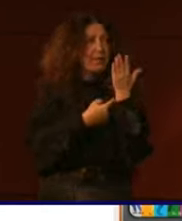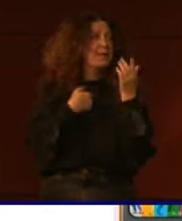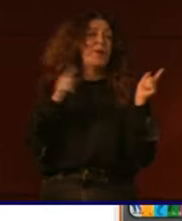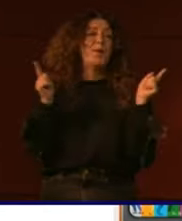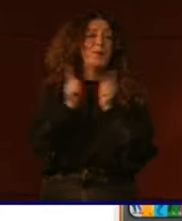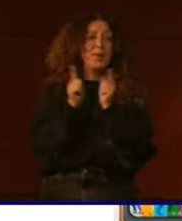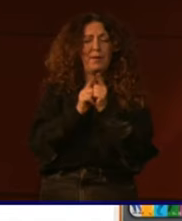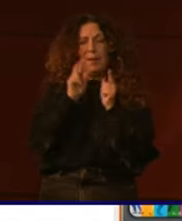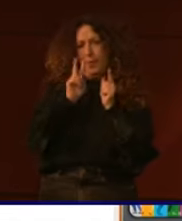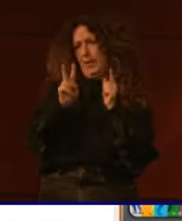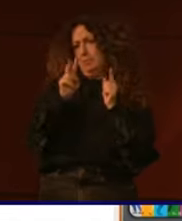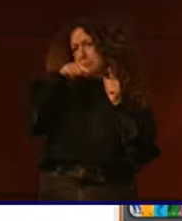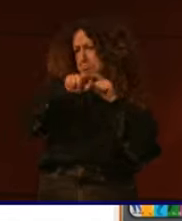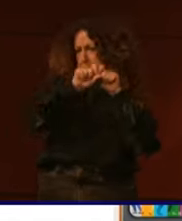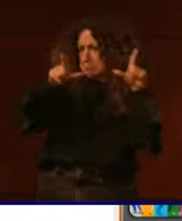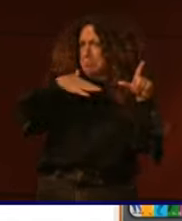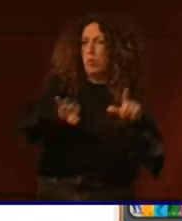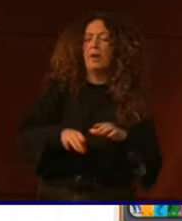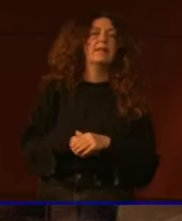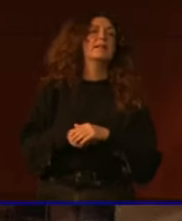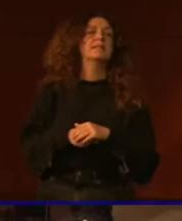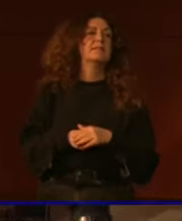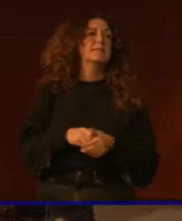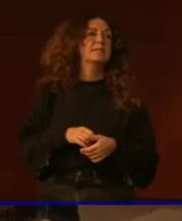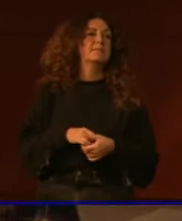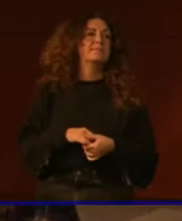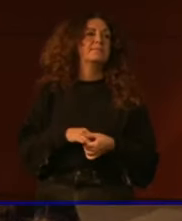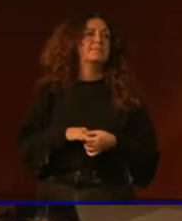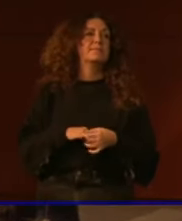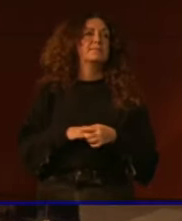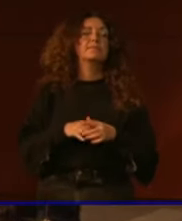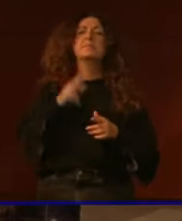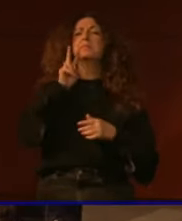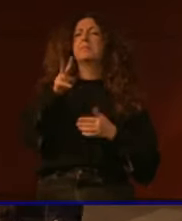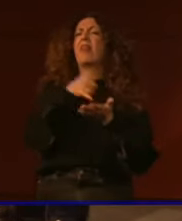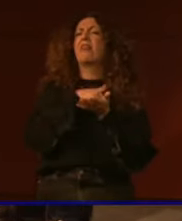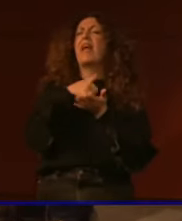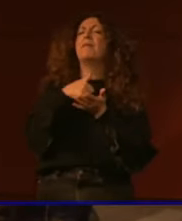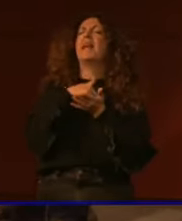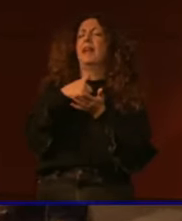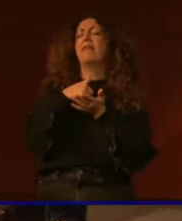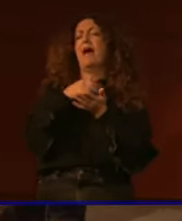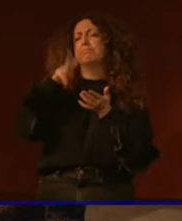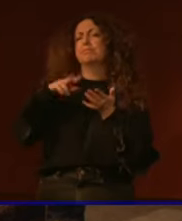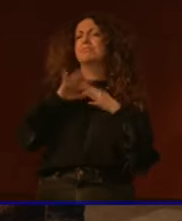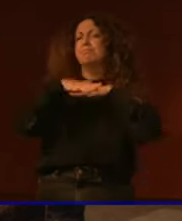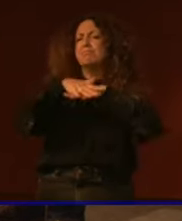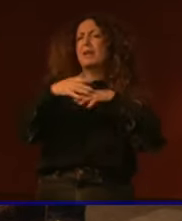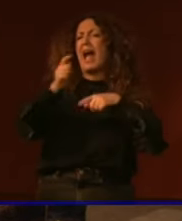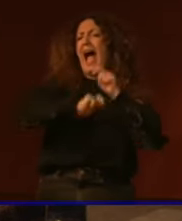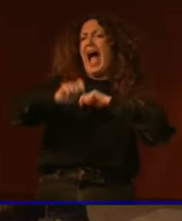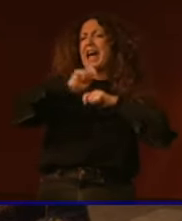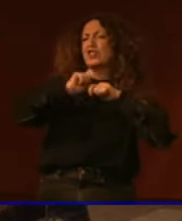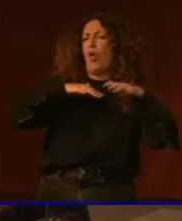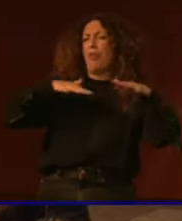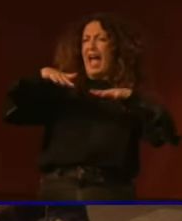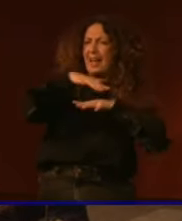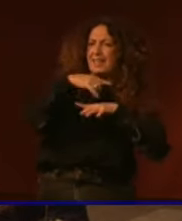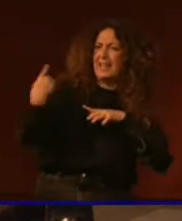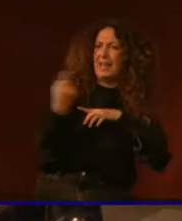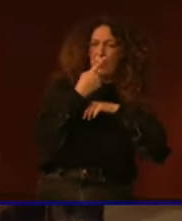pero ahí tenéis la posibilidad. Lo primero, también se constata una debilidad del tejido asociativo español. Y puede que